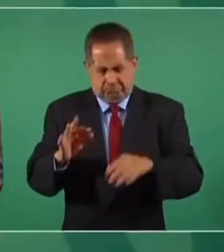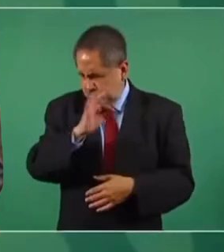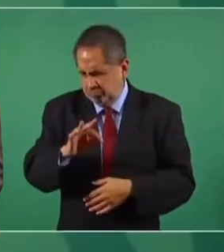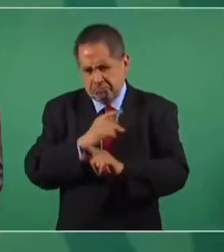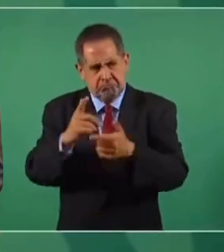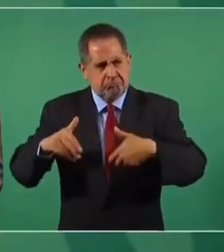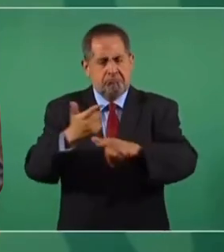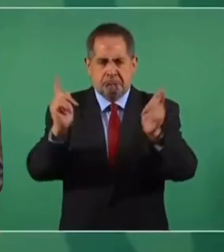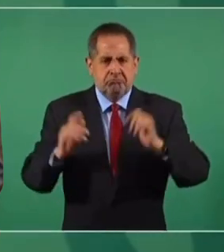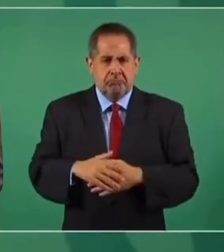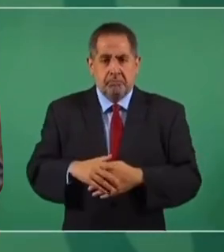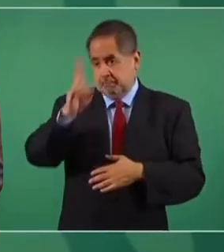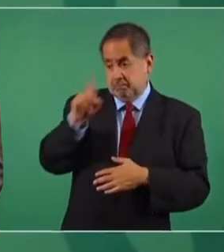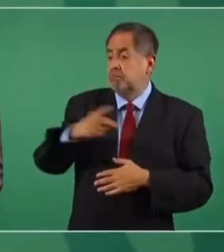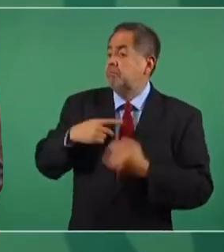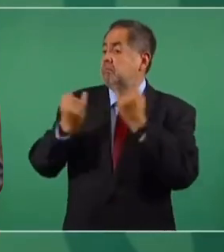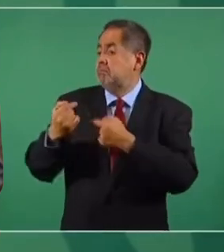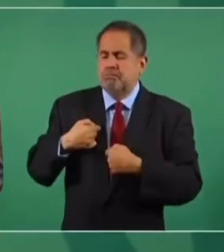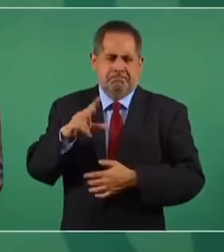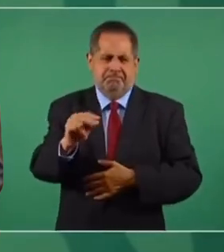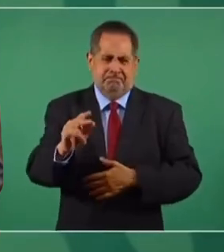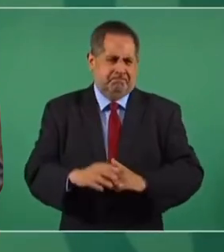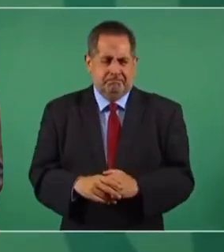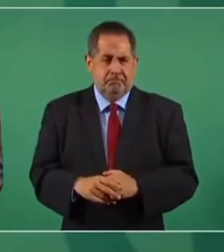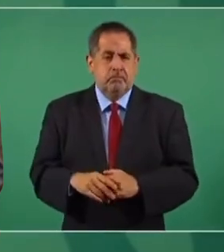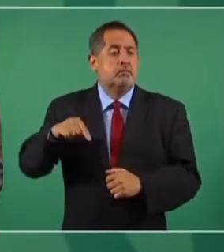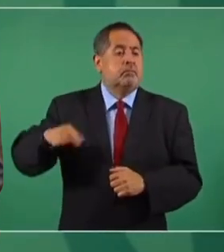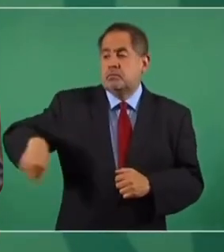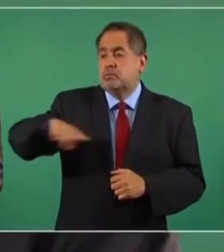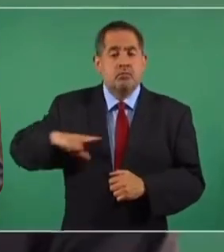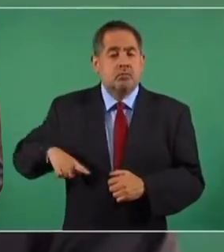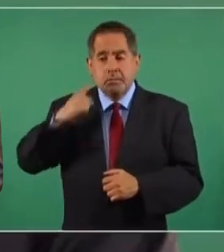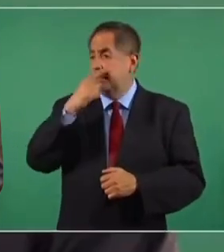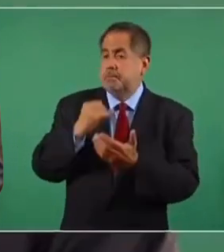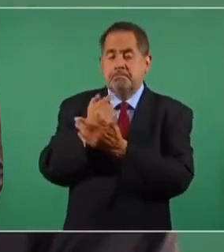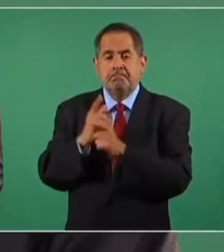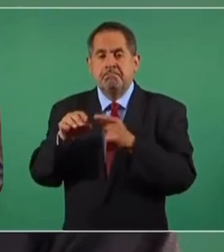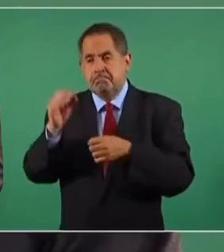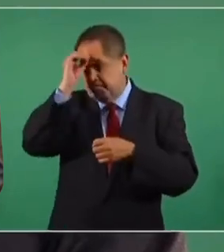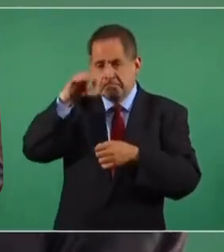permitido, no está prohibido, porque es un gobierno democrático, no es un gobierno